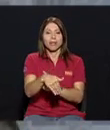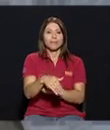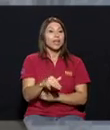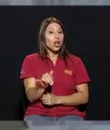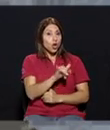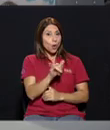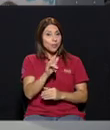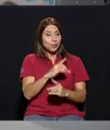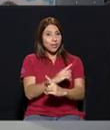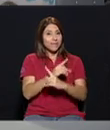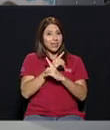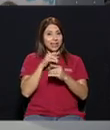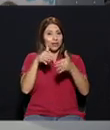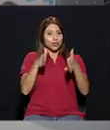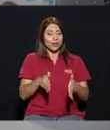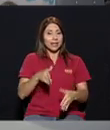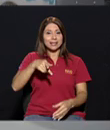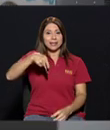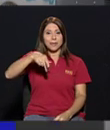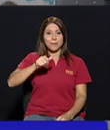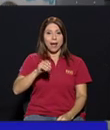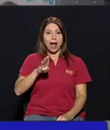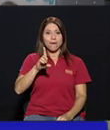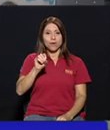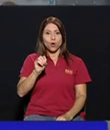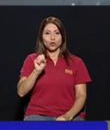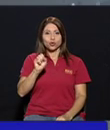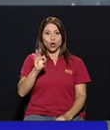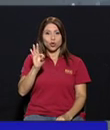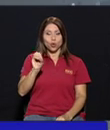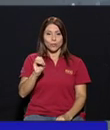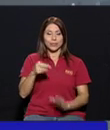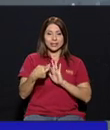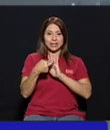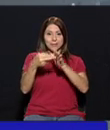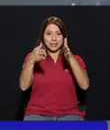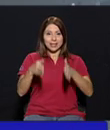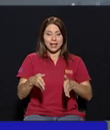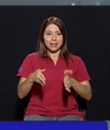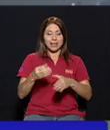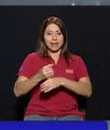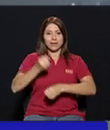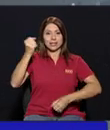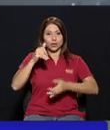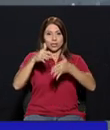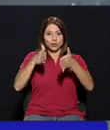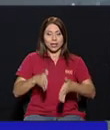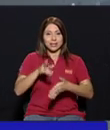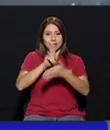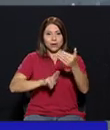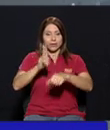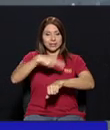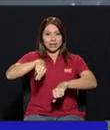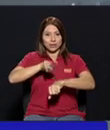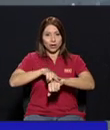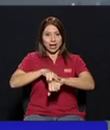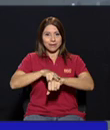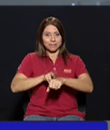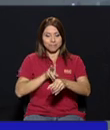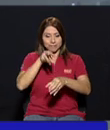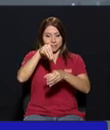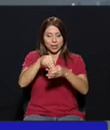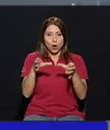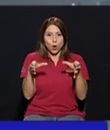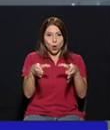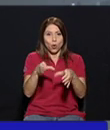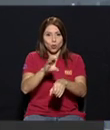defienden las y los estudiantes. Pablo Soto es representante de la Federación de Estudiantes de la Universidad Nacional ante el Consejo Universitario y él considera